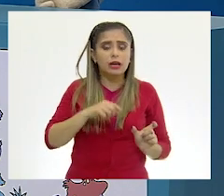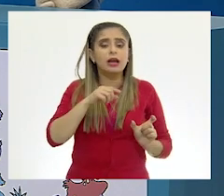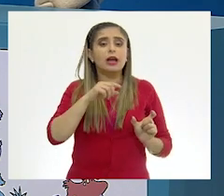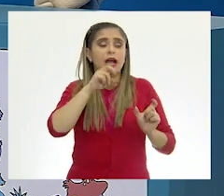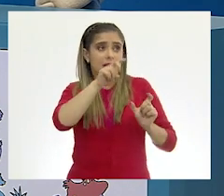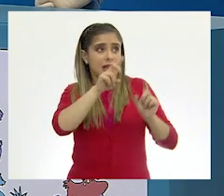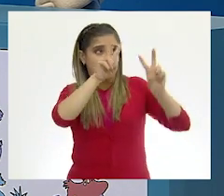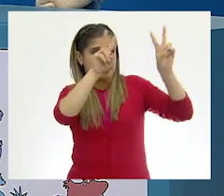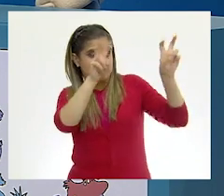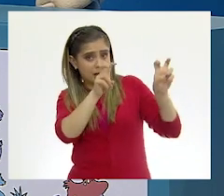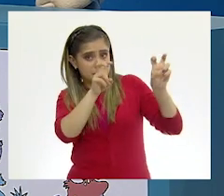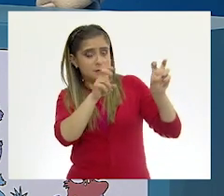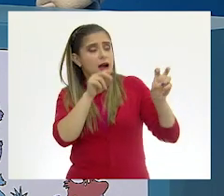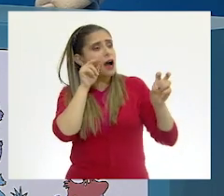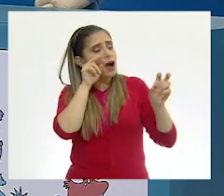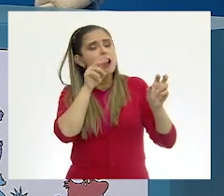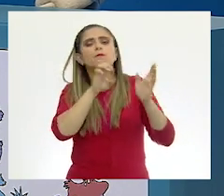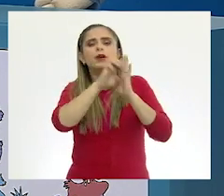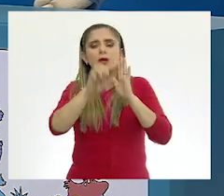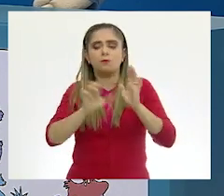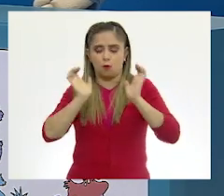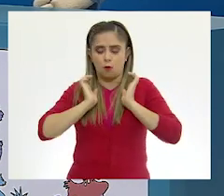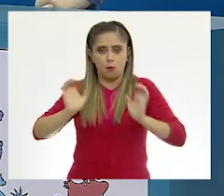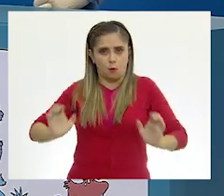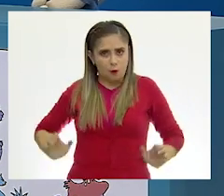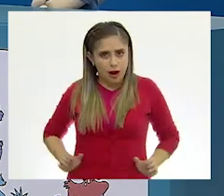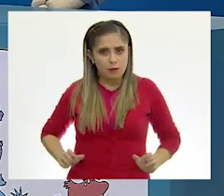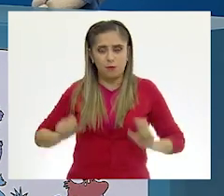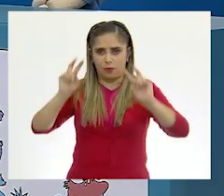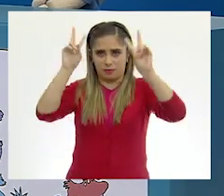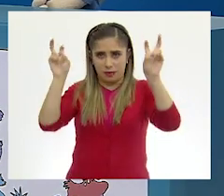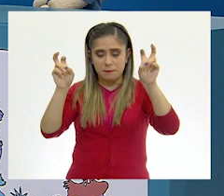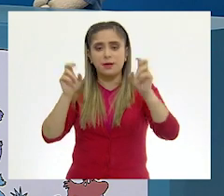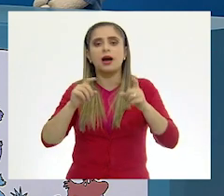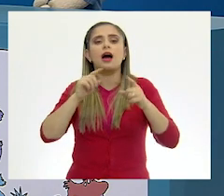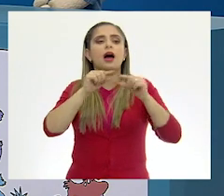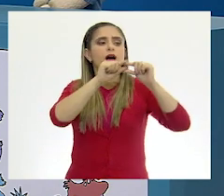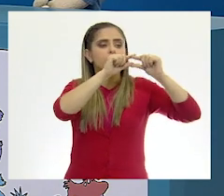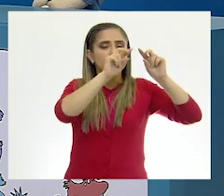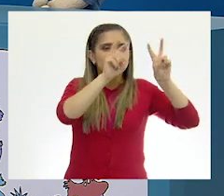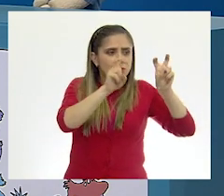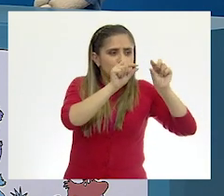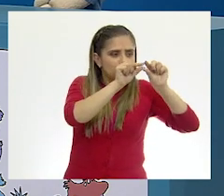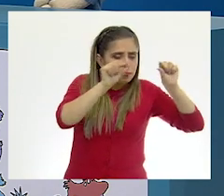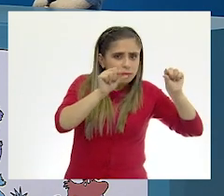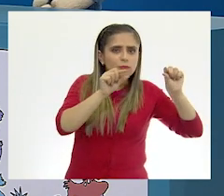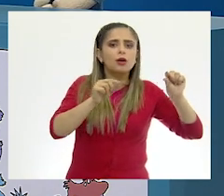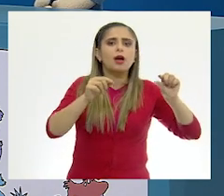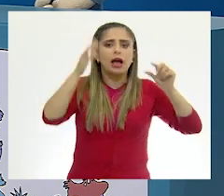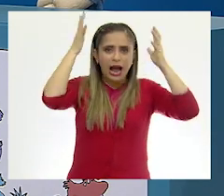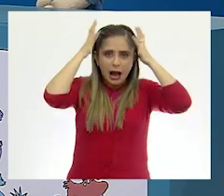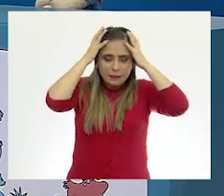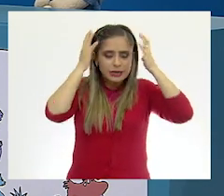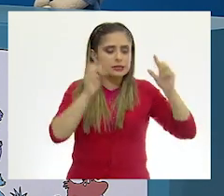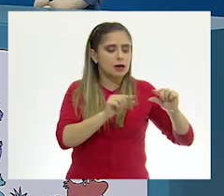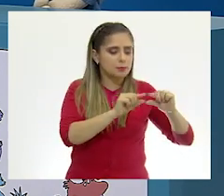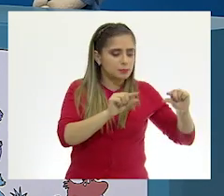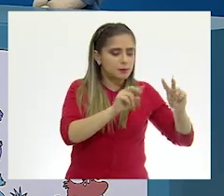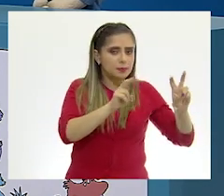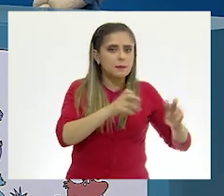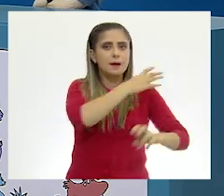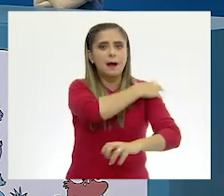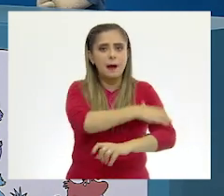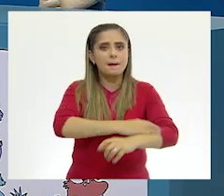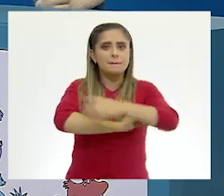tema, podríamos tener subtemas como la cabeza, los ojos, los brazos, las piernas. ¿Sí se dan